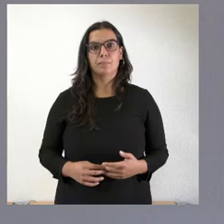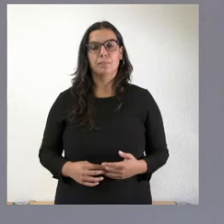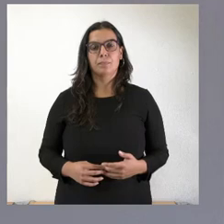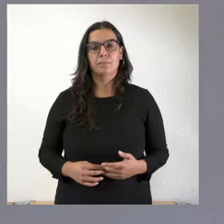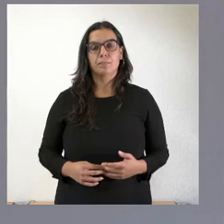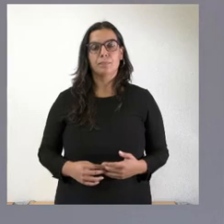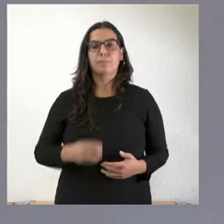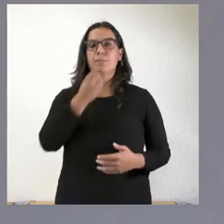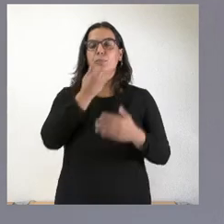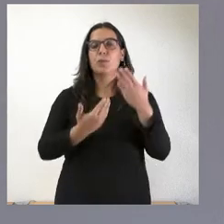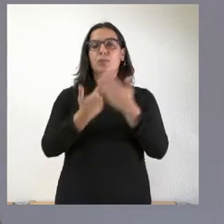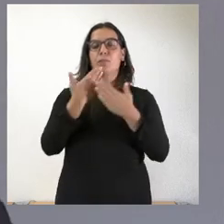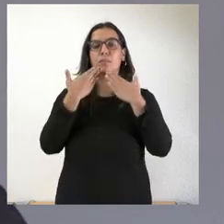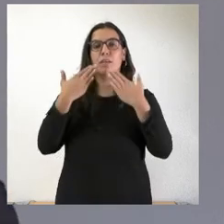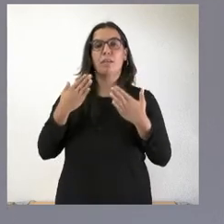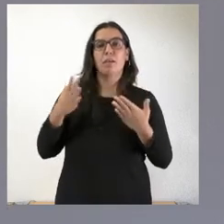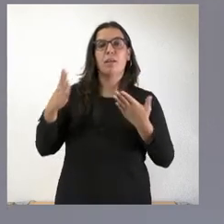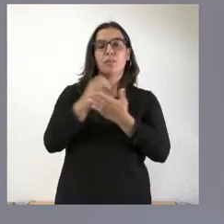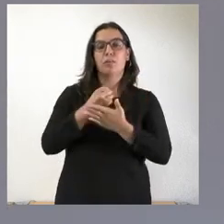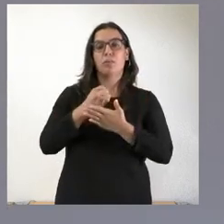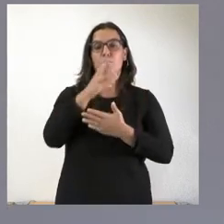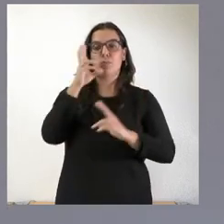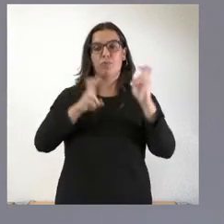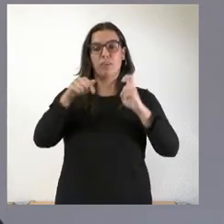Y muchas gracias a todos ustedes por asistir a esta rueda donde daremos